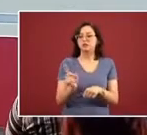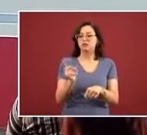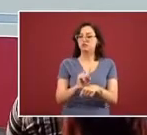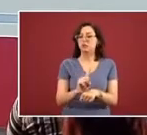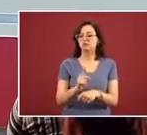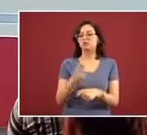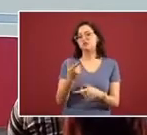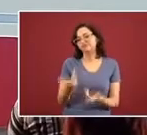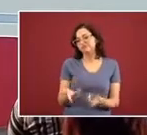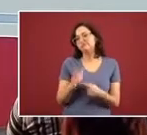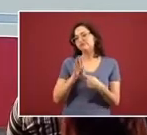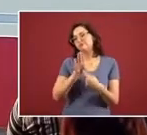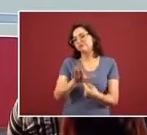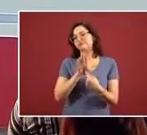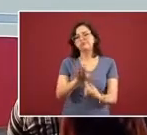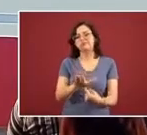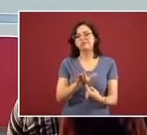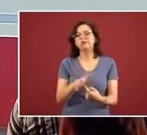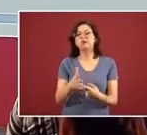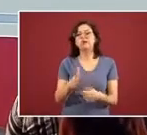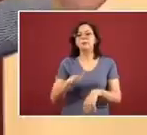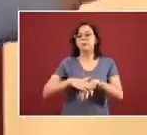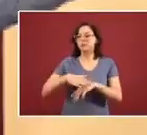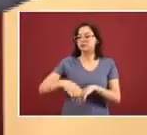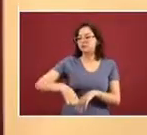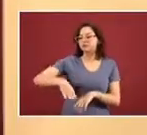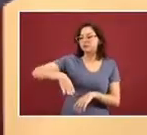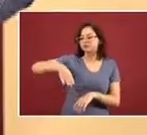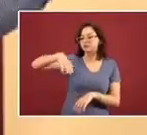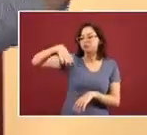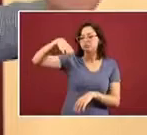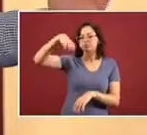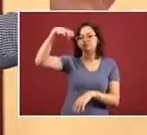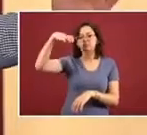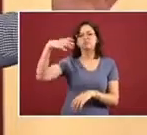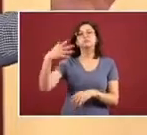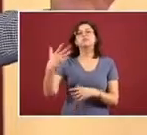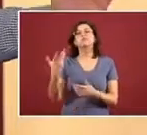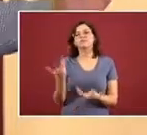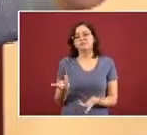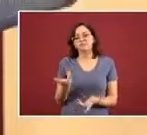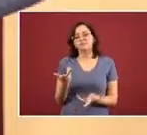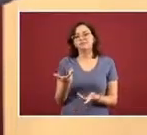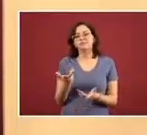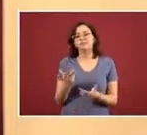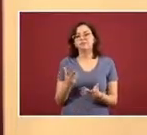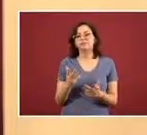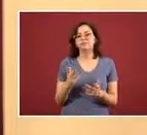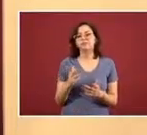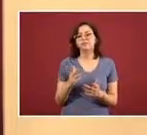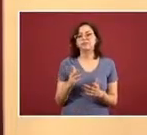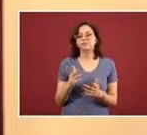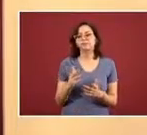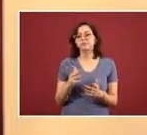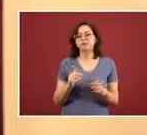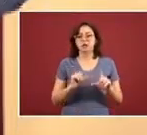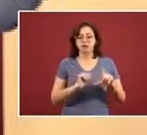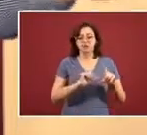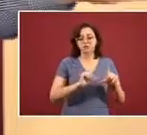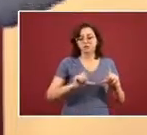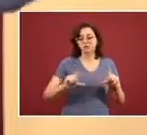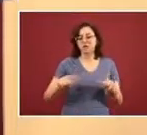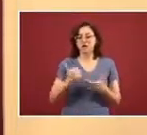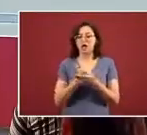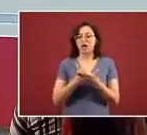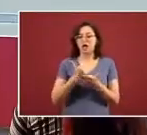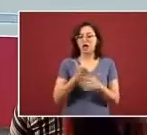que mientras más edad tiene uno, y podemos ver también cómo es una curva ascendente de las barras amarillas que se